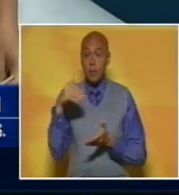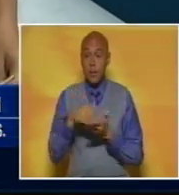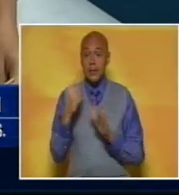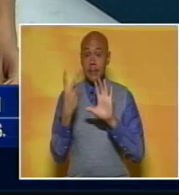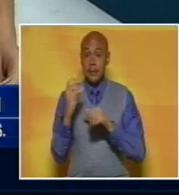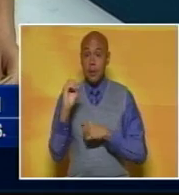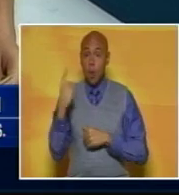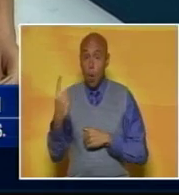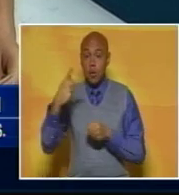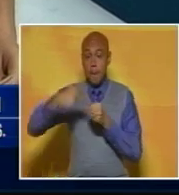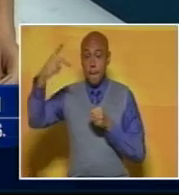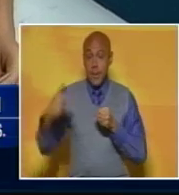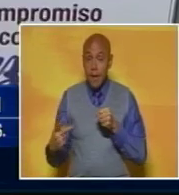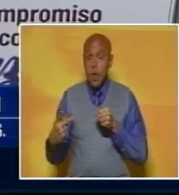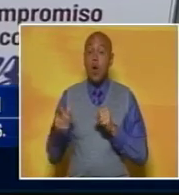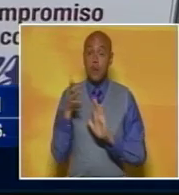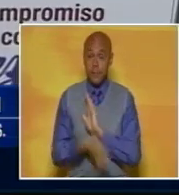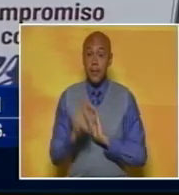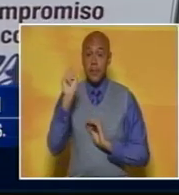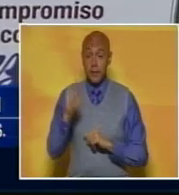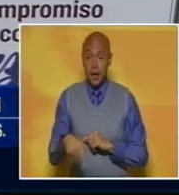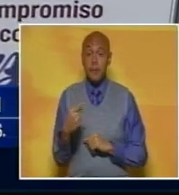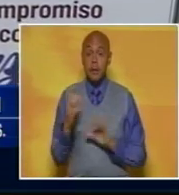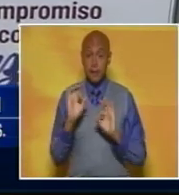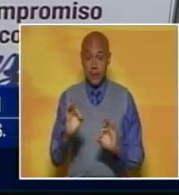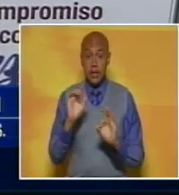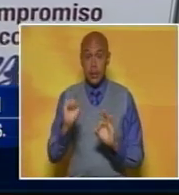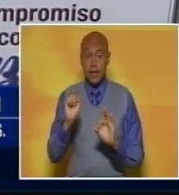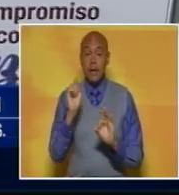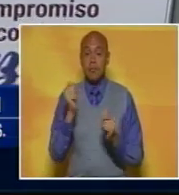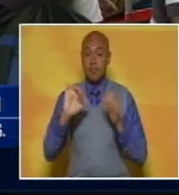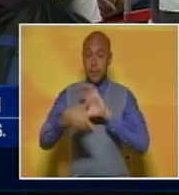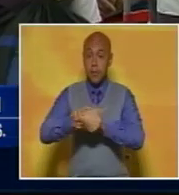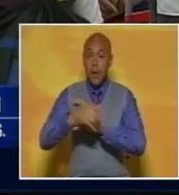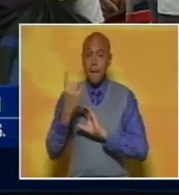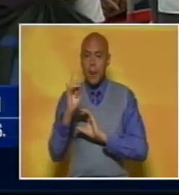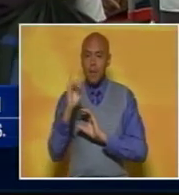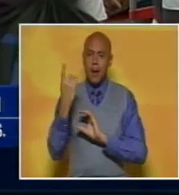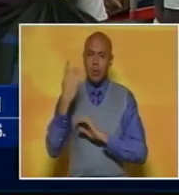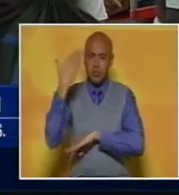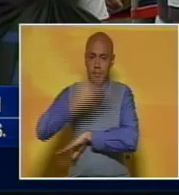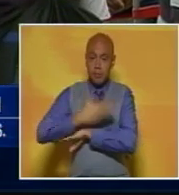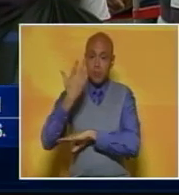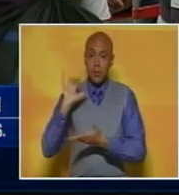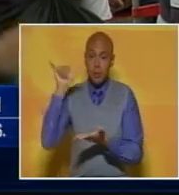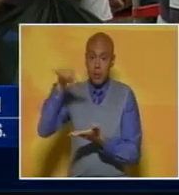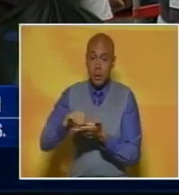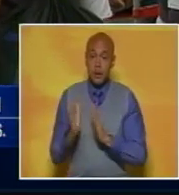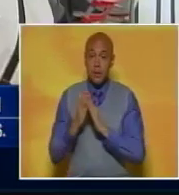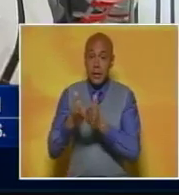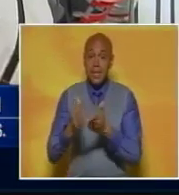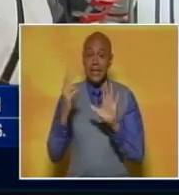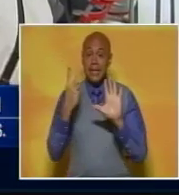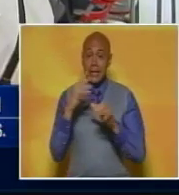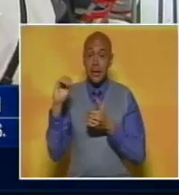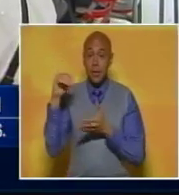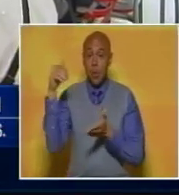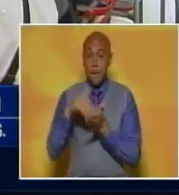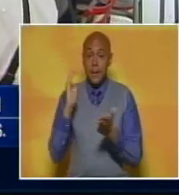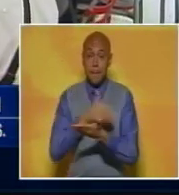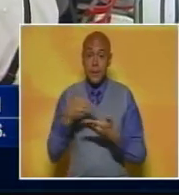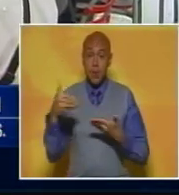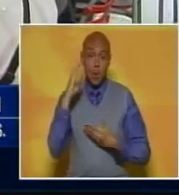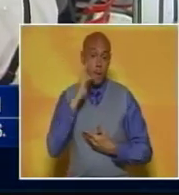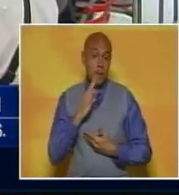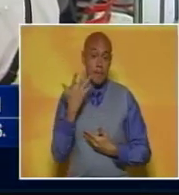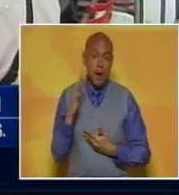932.701 criptoactivo, y resaltó que por concepto de tributos aduaneros sumaron ingresos por encima de los 700 millardos de bolívares, lo